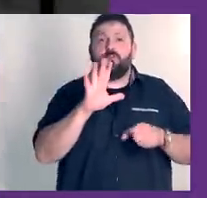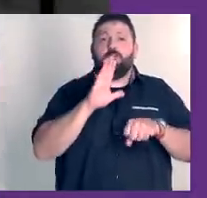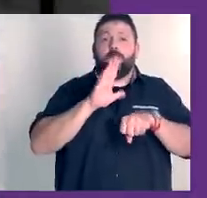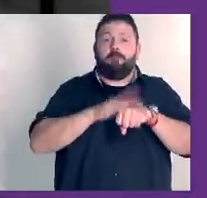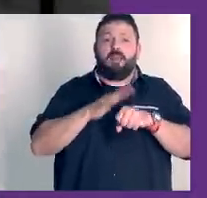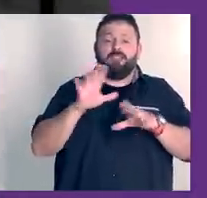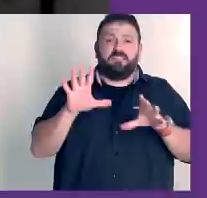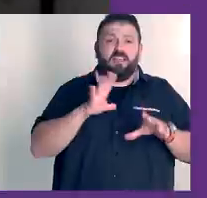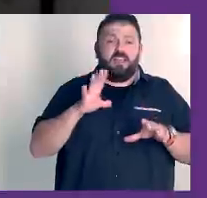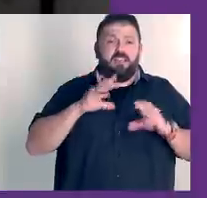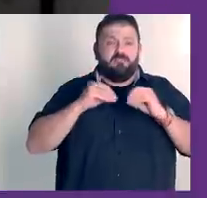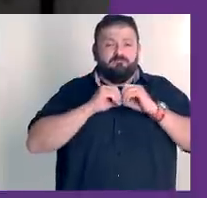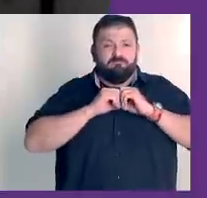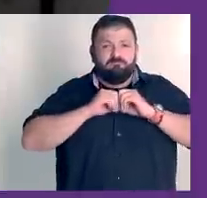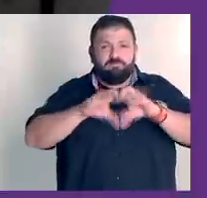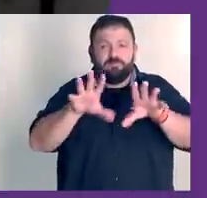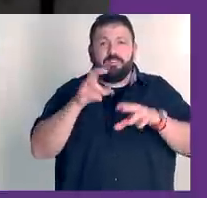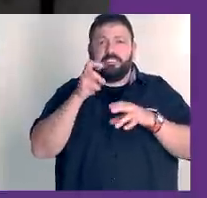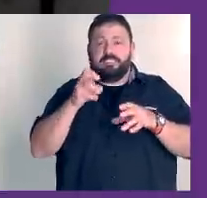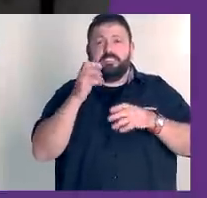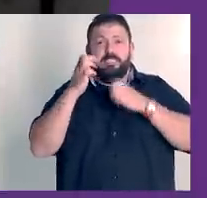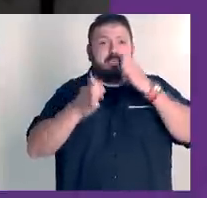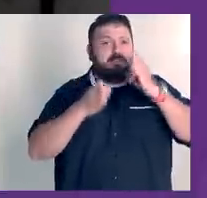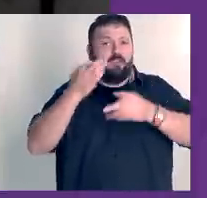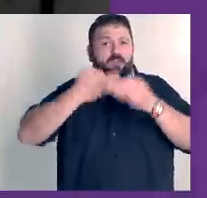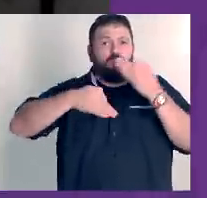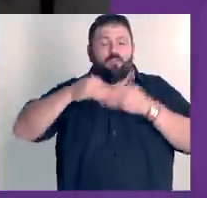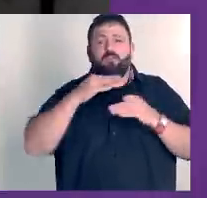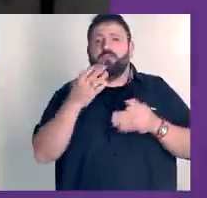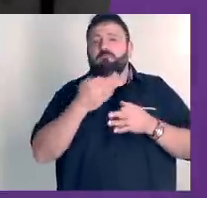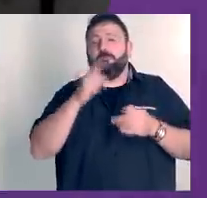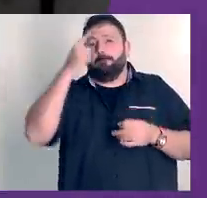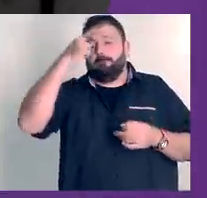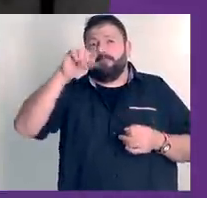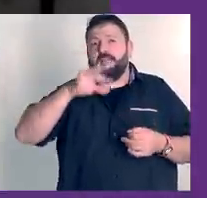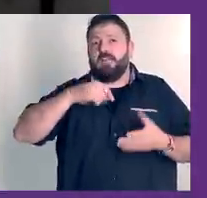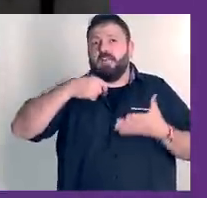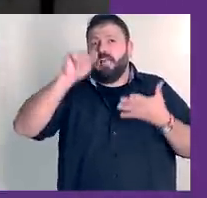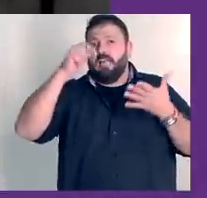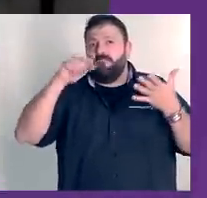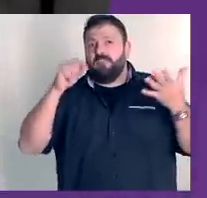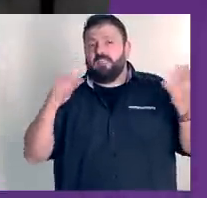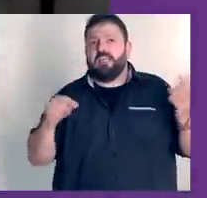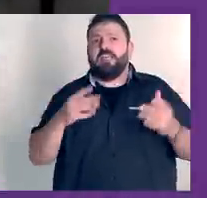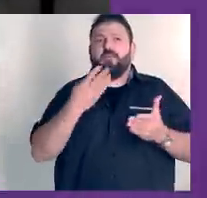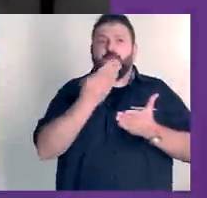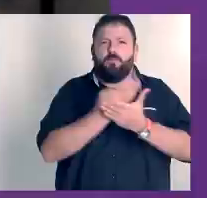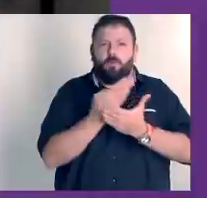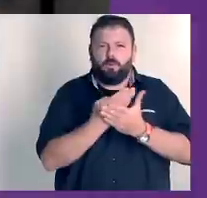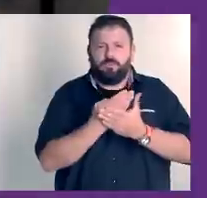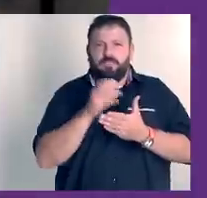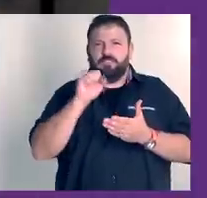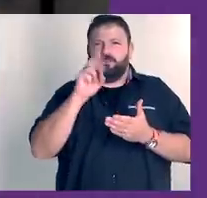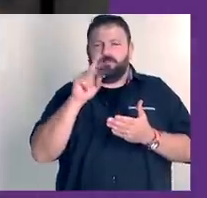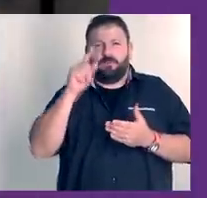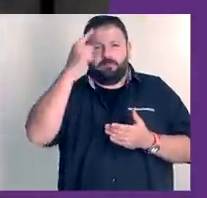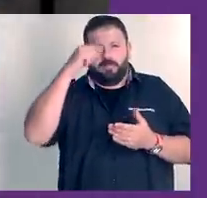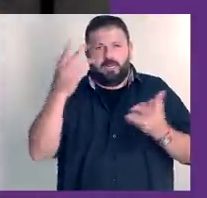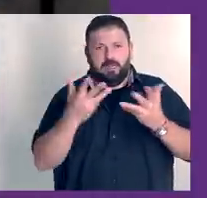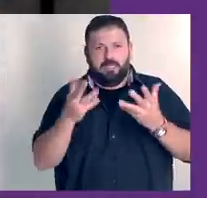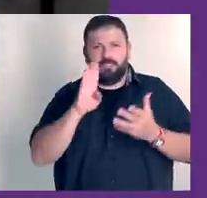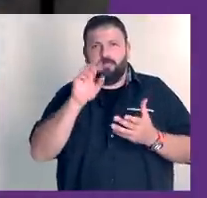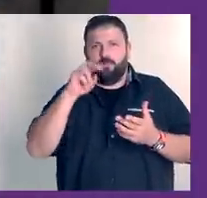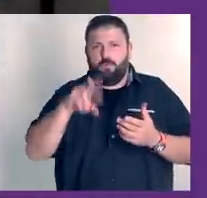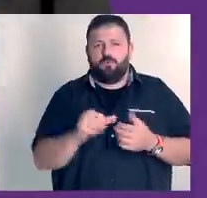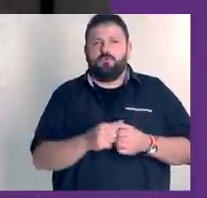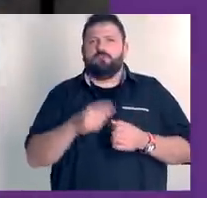producción hayan tenido en el periodo donde se califican Bronce Supreme y donde se hace el Bono Bronce Supreme.